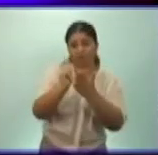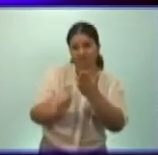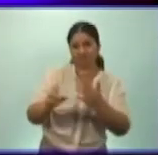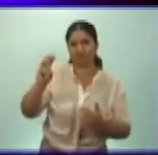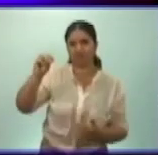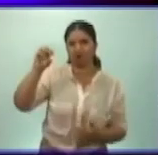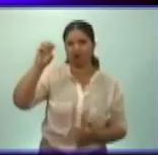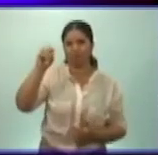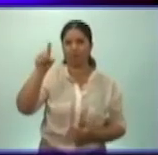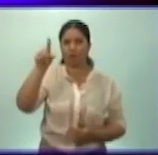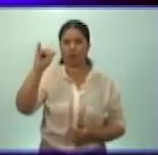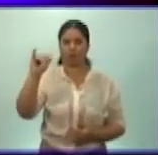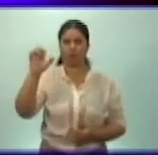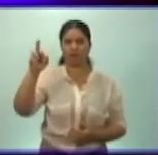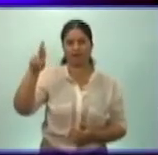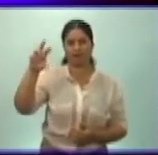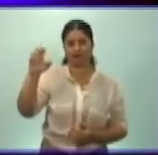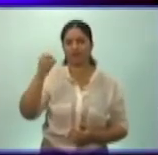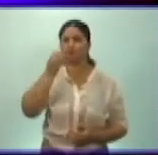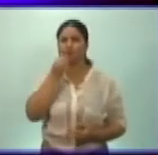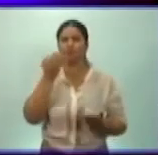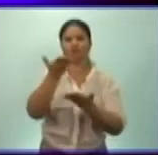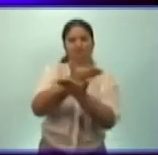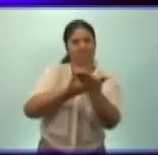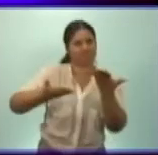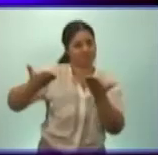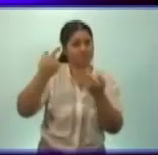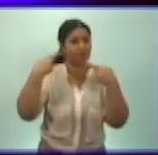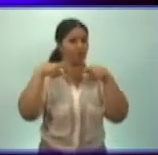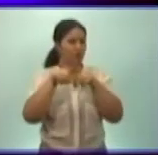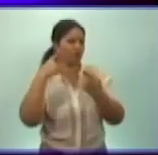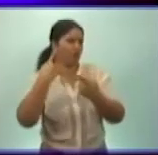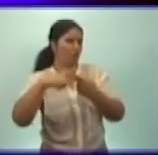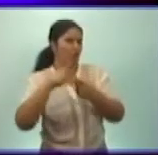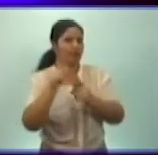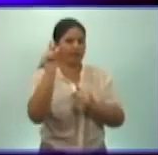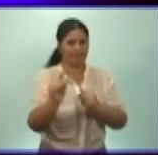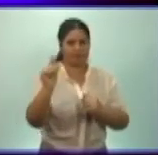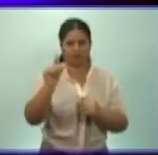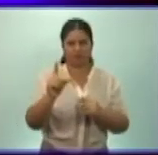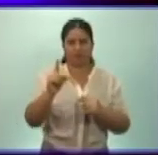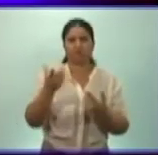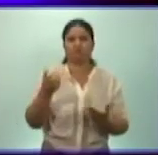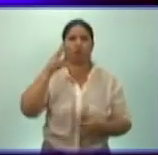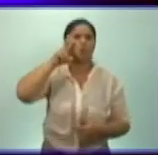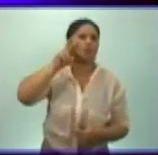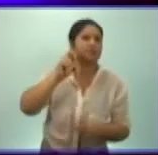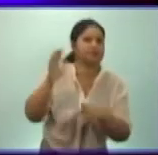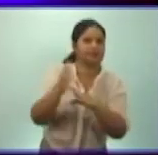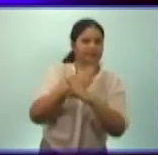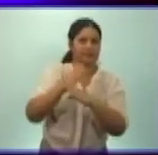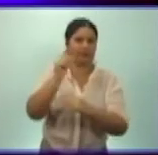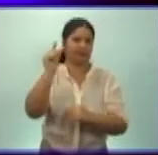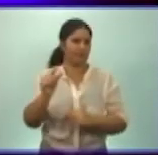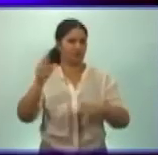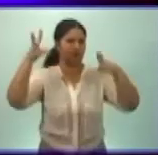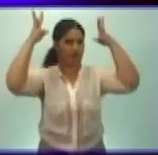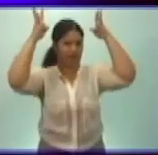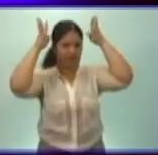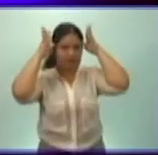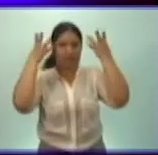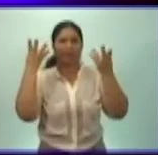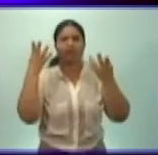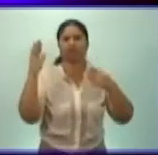de su pueblo hasta el propio rey con su corte. Por tanto, el conocer todo tipo de